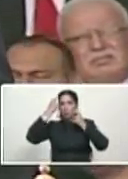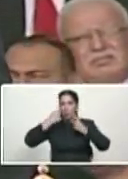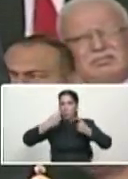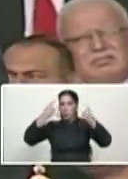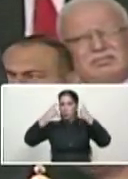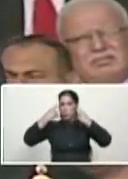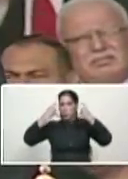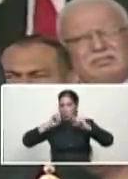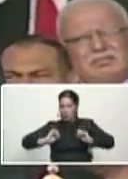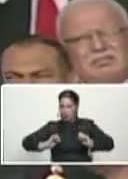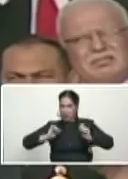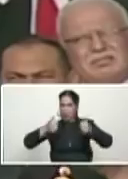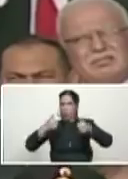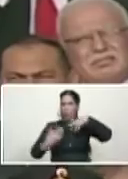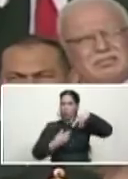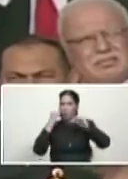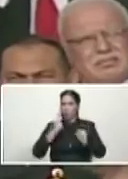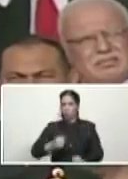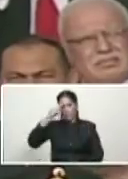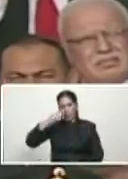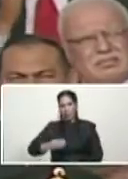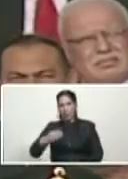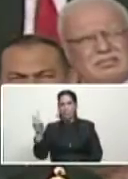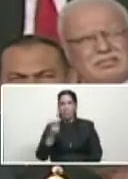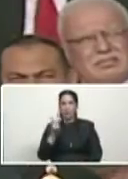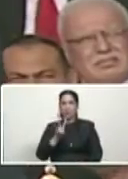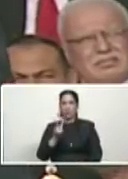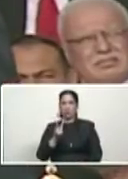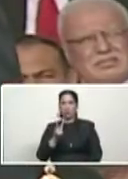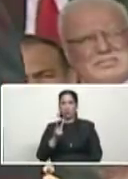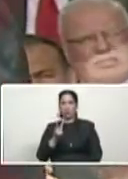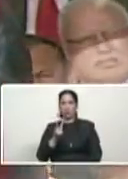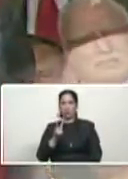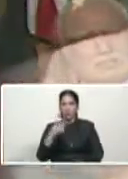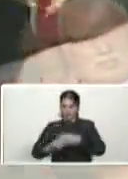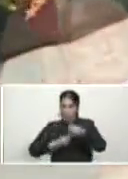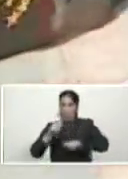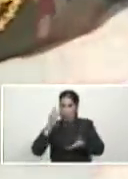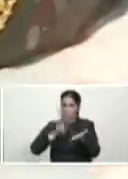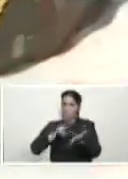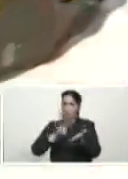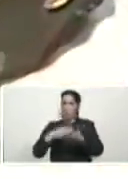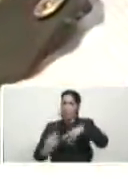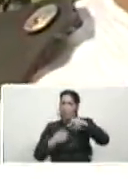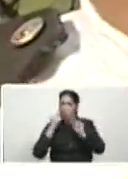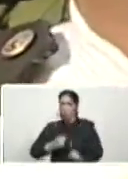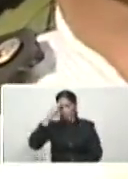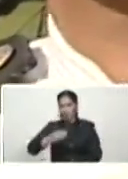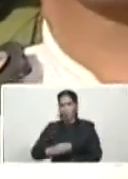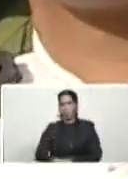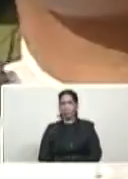inició una revolución militar en Venezuela. Hizo una verdadera revolución militar.